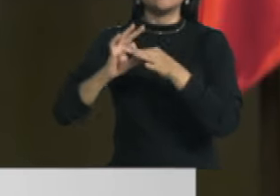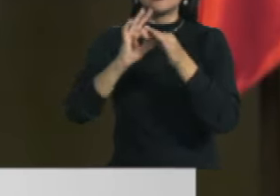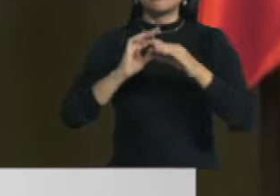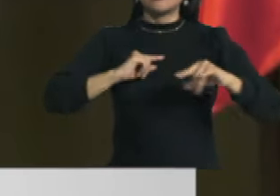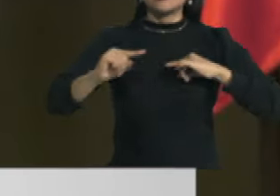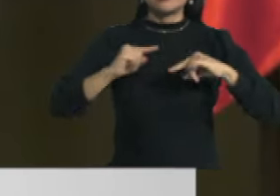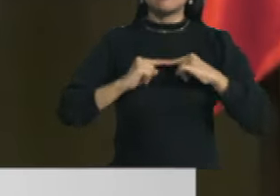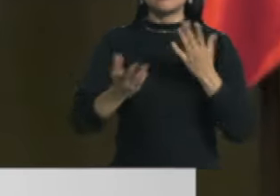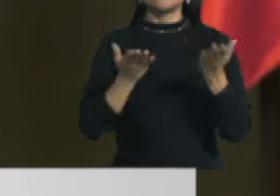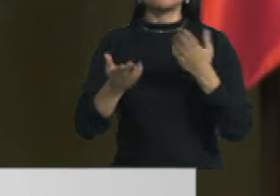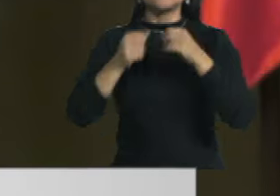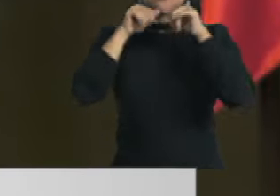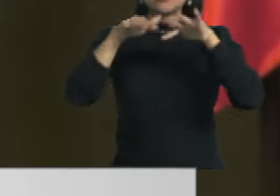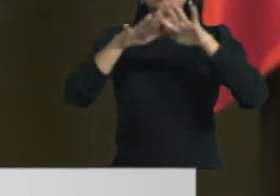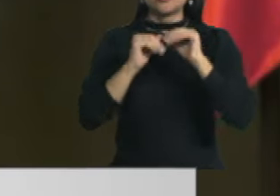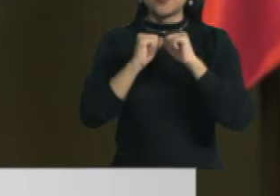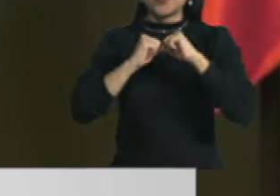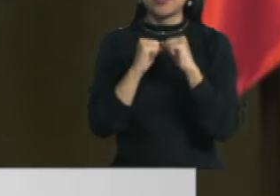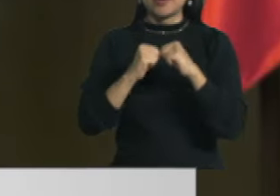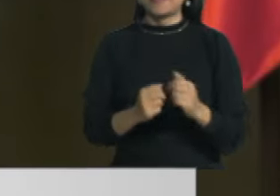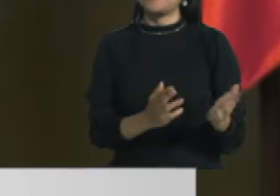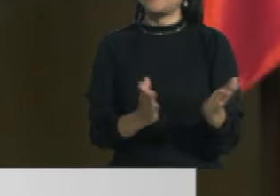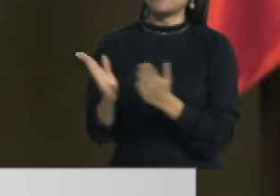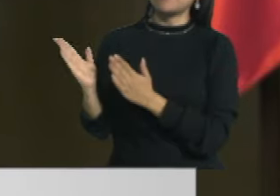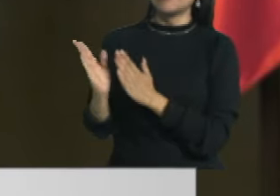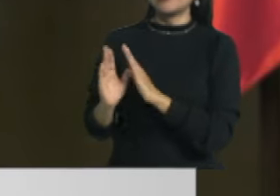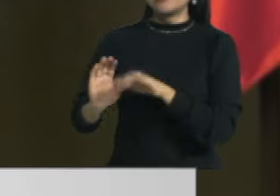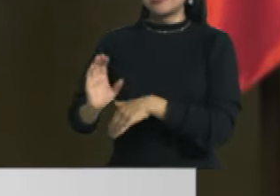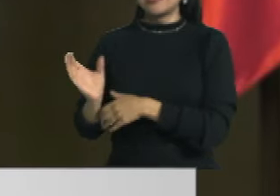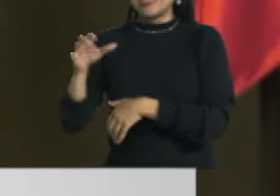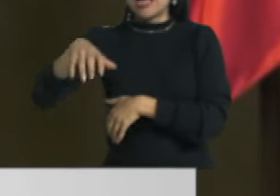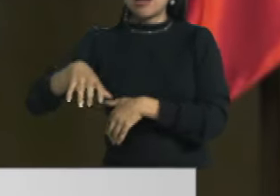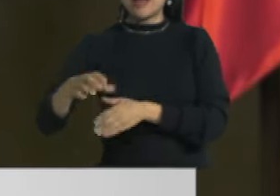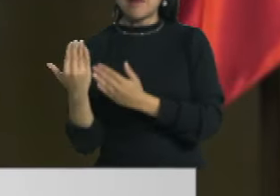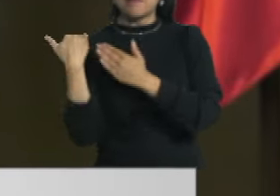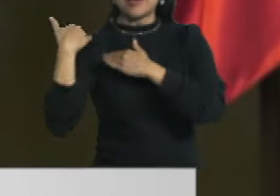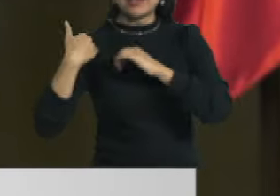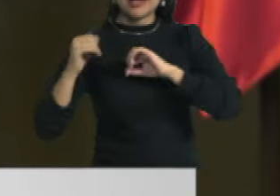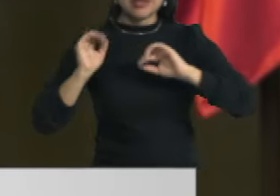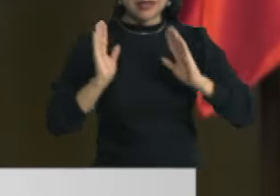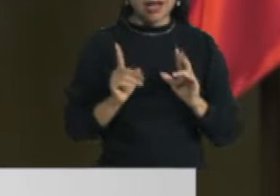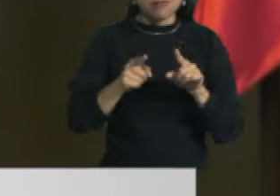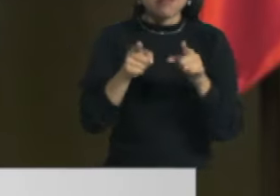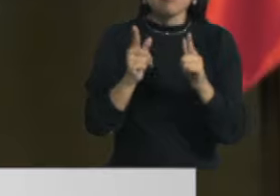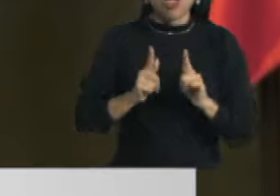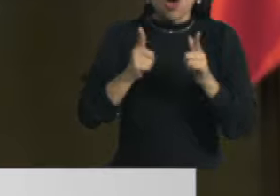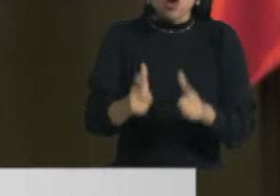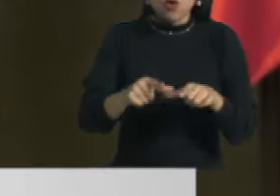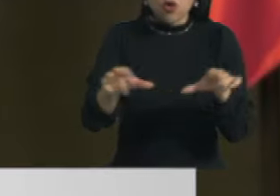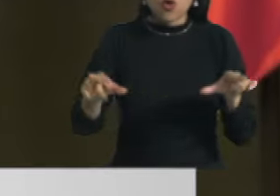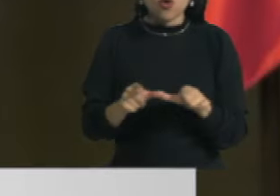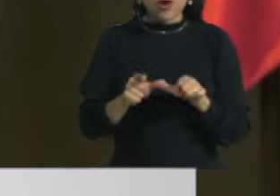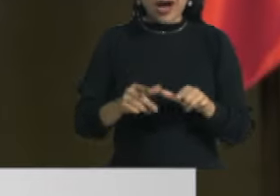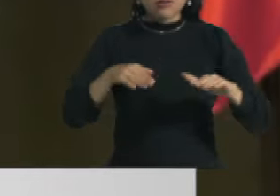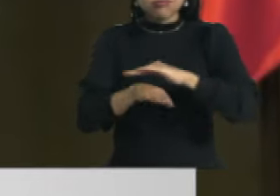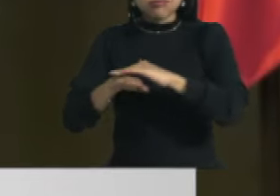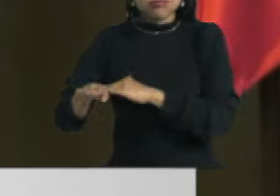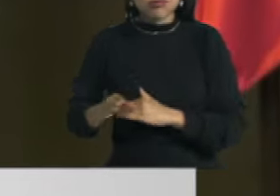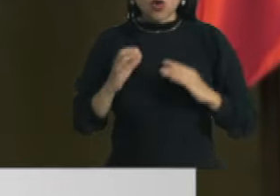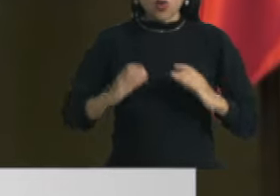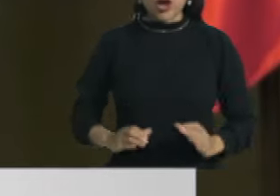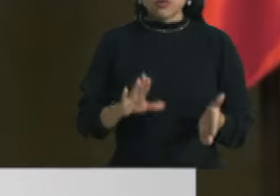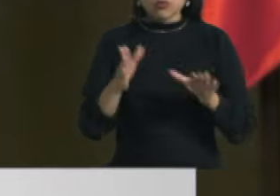Públicos de la capital de la República y ese concesionario que está a cargo de los cementerios distritales, pues se han encontrado también algunas